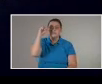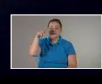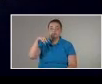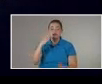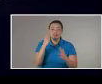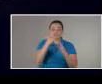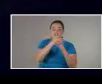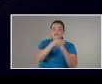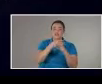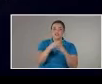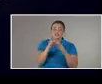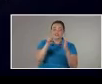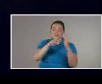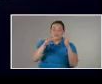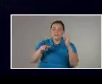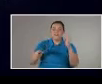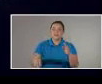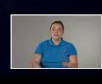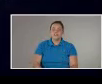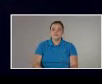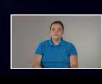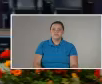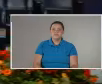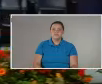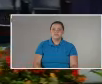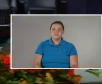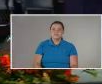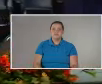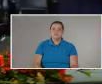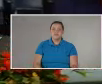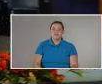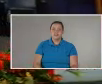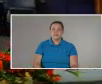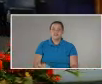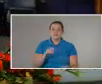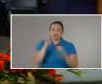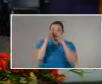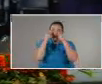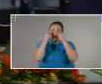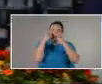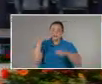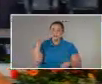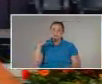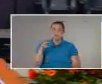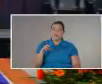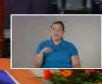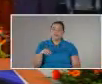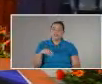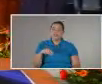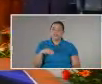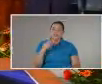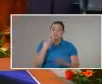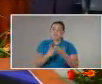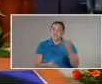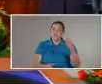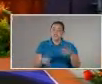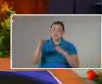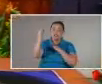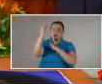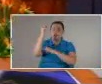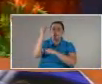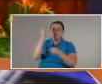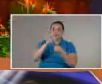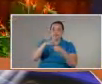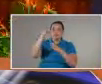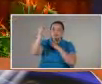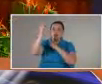atravesando el valle de lágrimas. Para ir de poder en poder, atravesando un valle de lágrimas. Pero